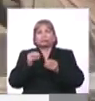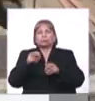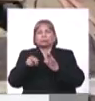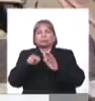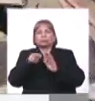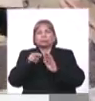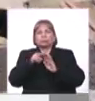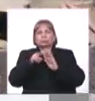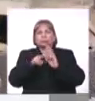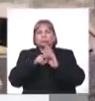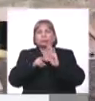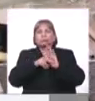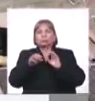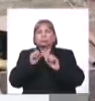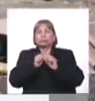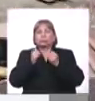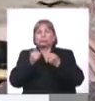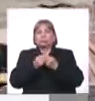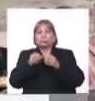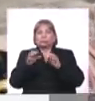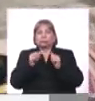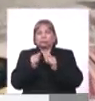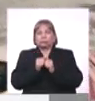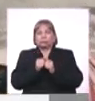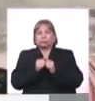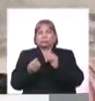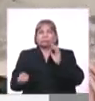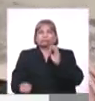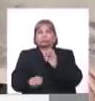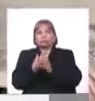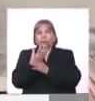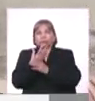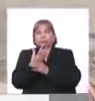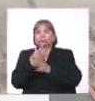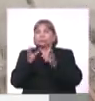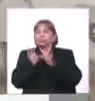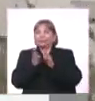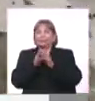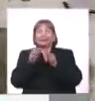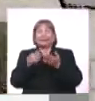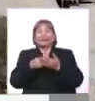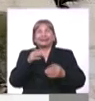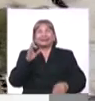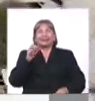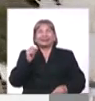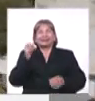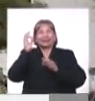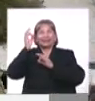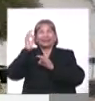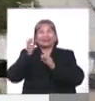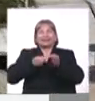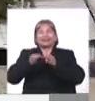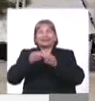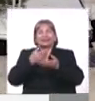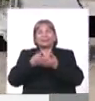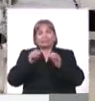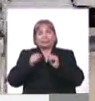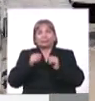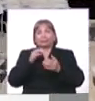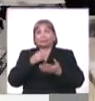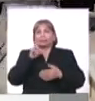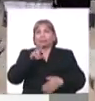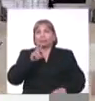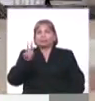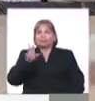norma. En la sesión que se desarrolló en la región Arequipa, la congresista Francis Paredes sustentó el proyecto de ley